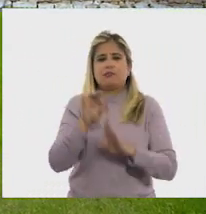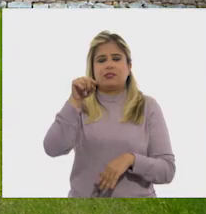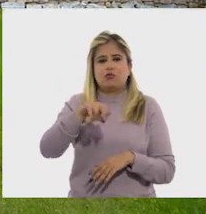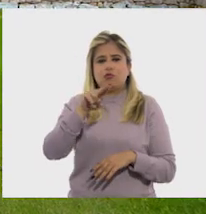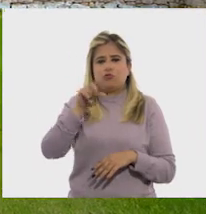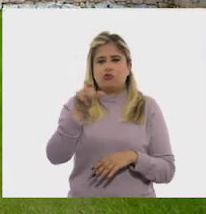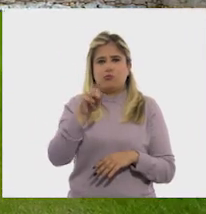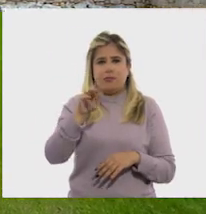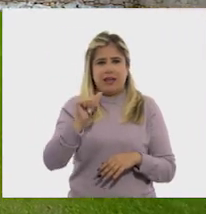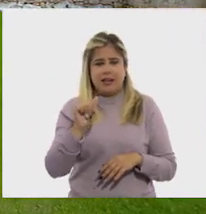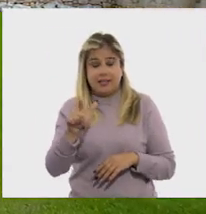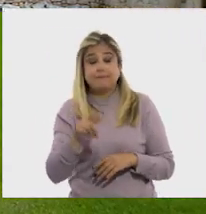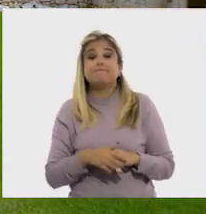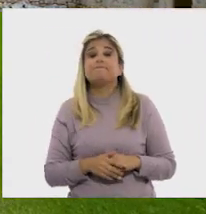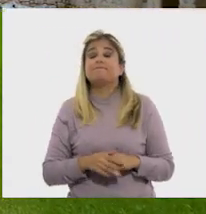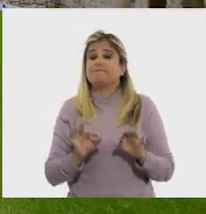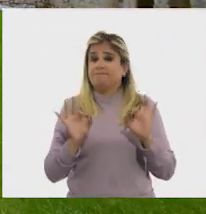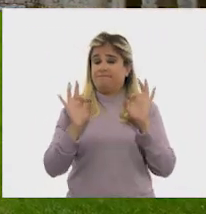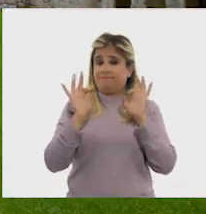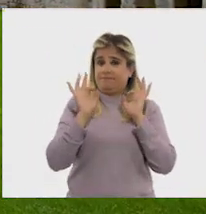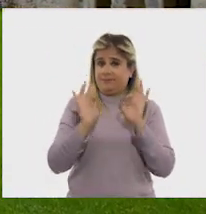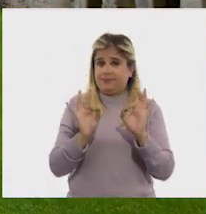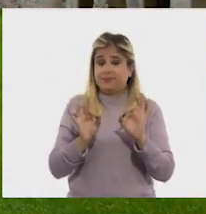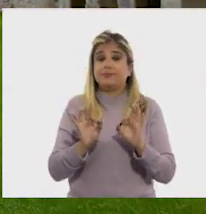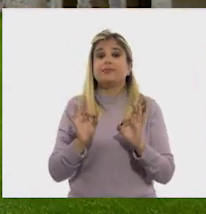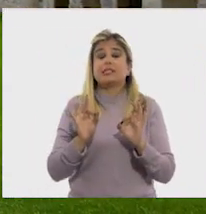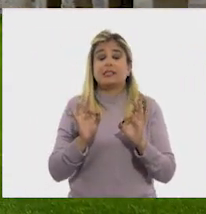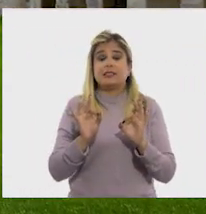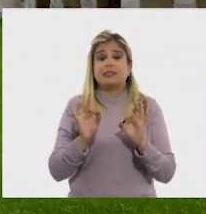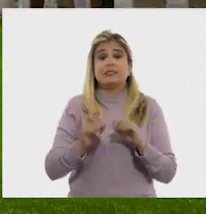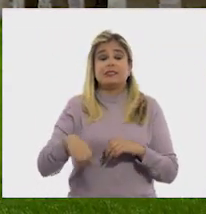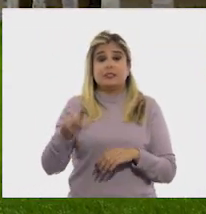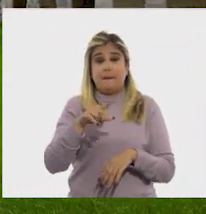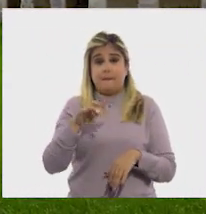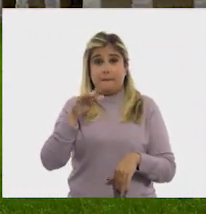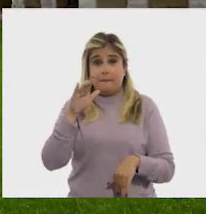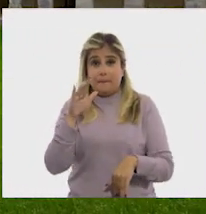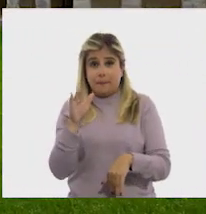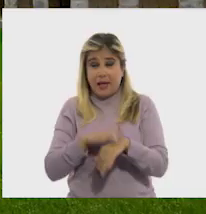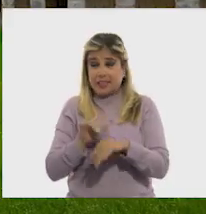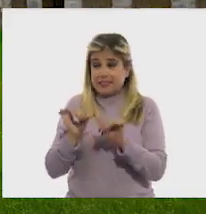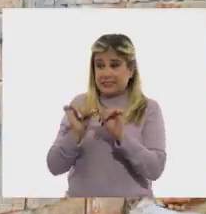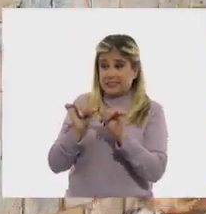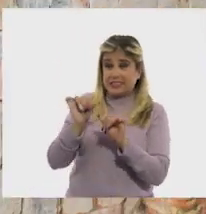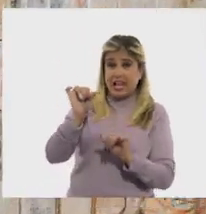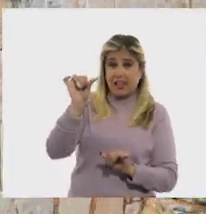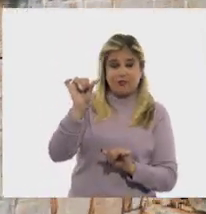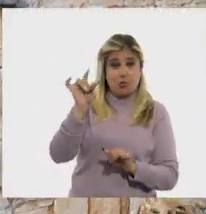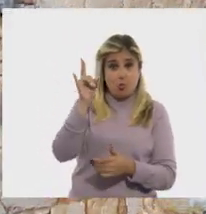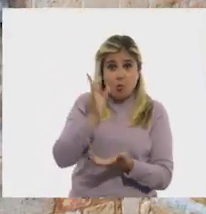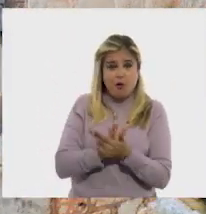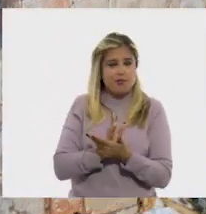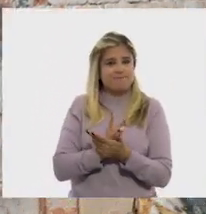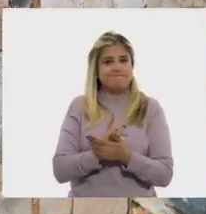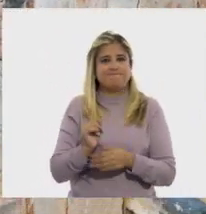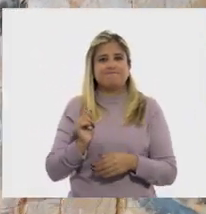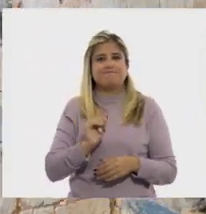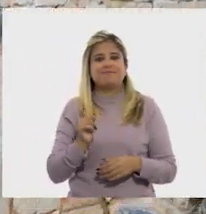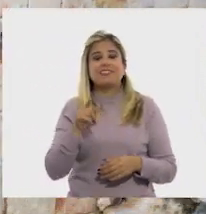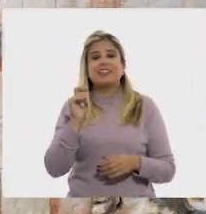de Uxmal. Efectivamente, no solo el más alto, sino que además